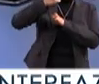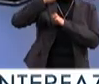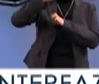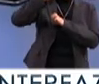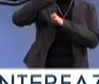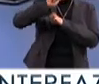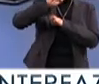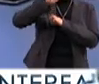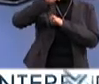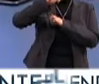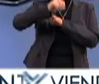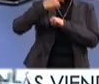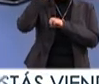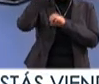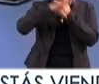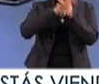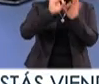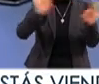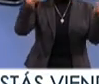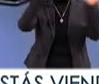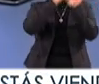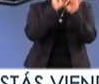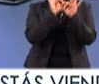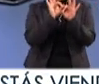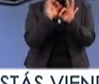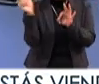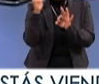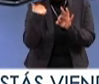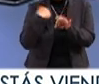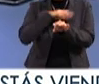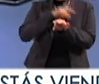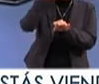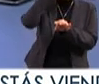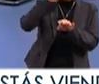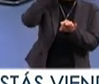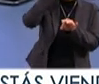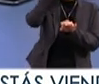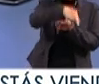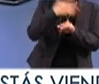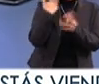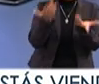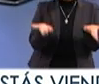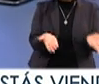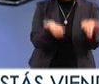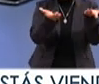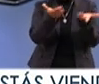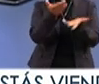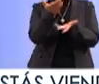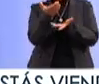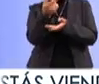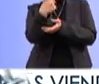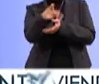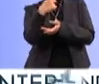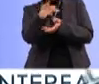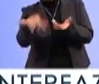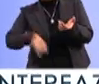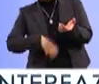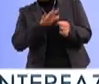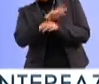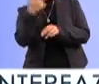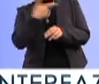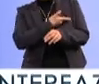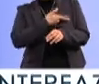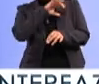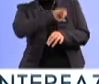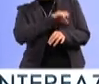Politécnico Nacional y algo interesante al momento de estarlos acompañando en la aplicación de un inventario de intereses y